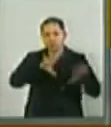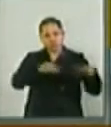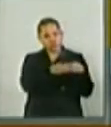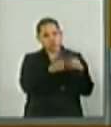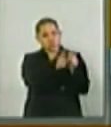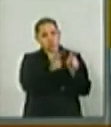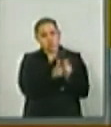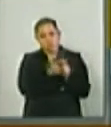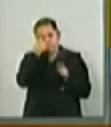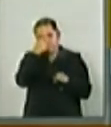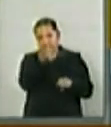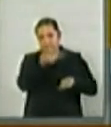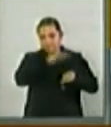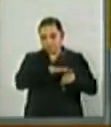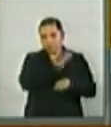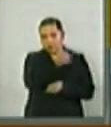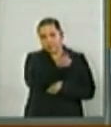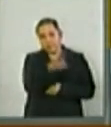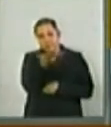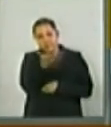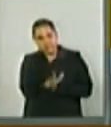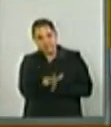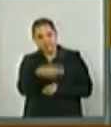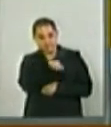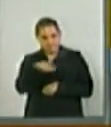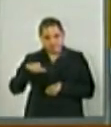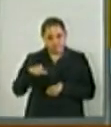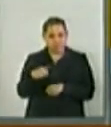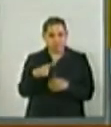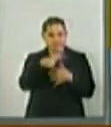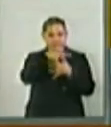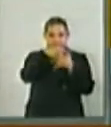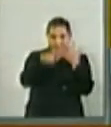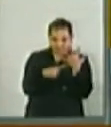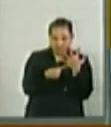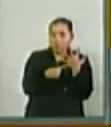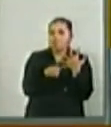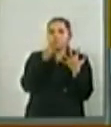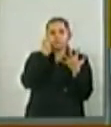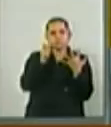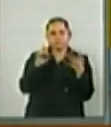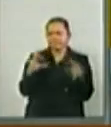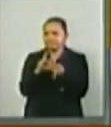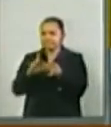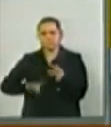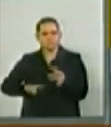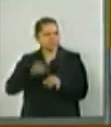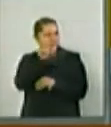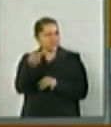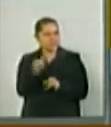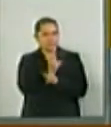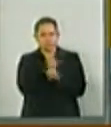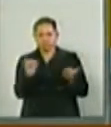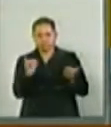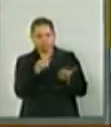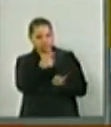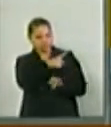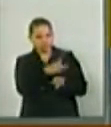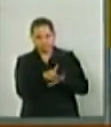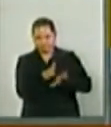integrada por 10 miembros, de los cuales 5 son independientes. Estos órganos de gobierno tienen